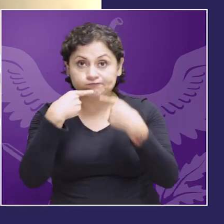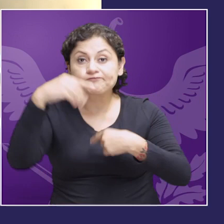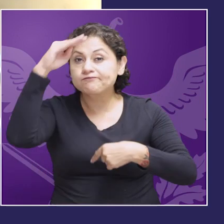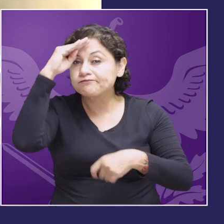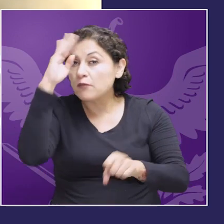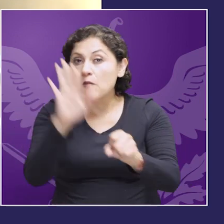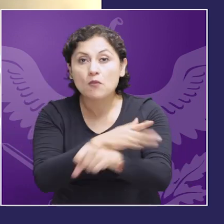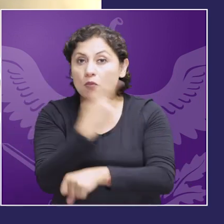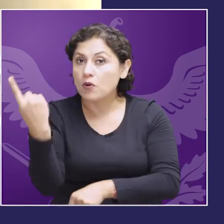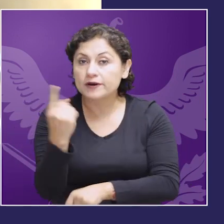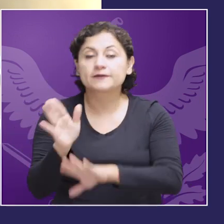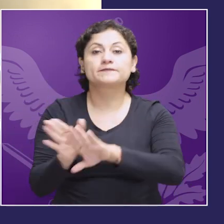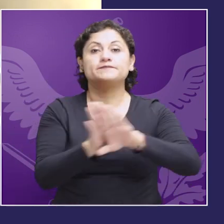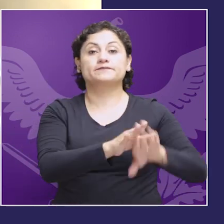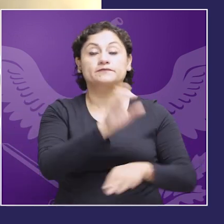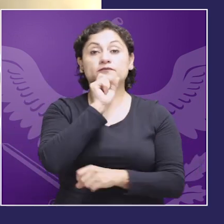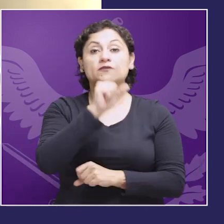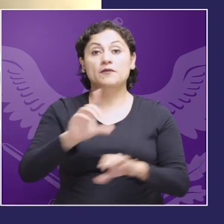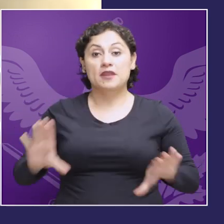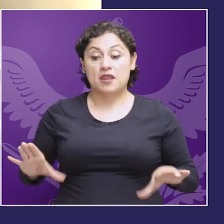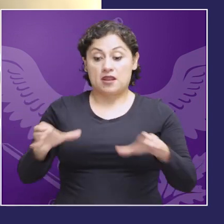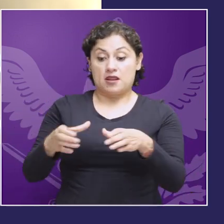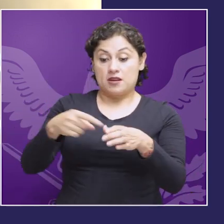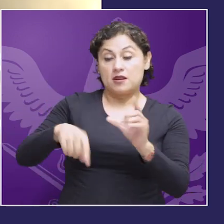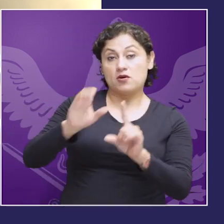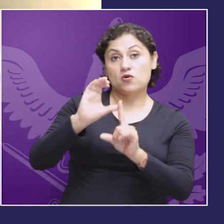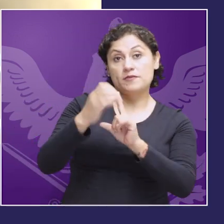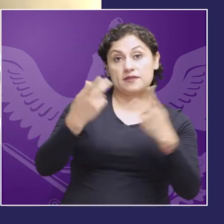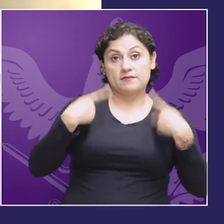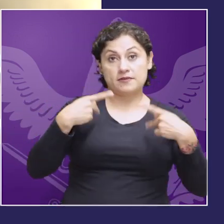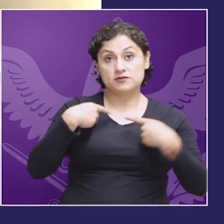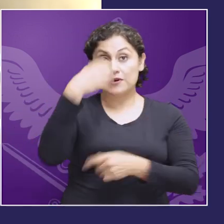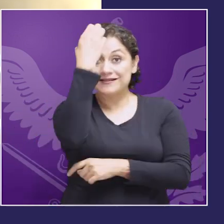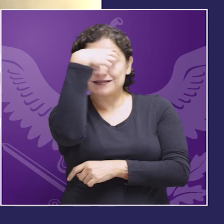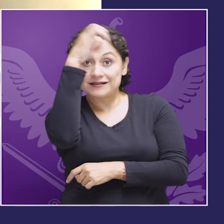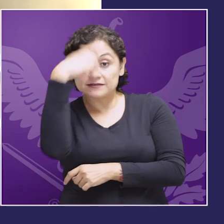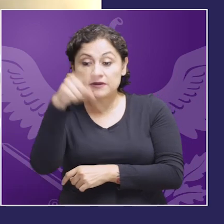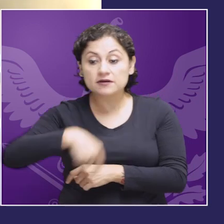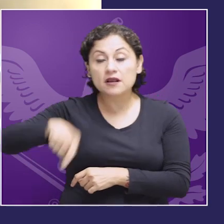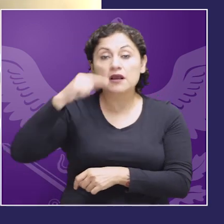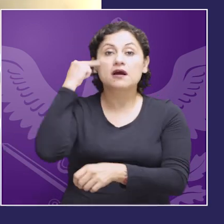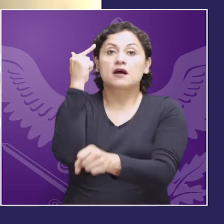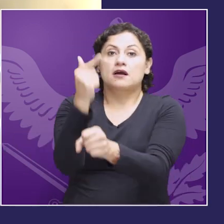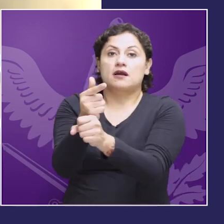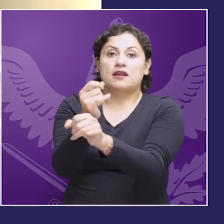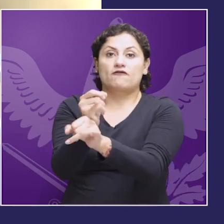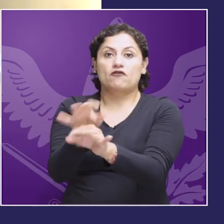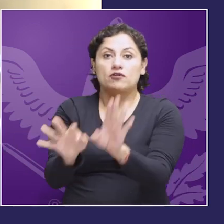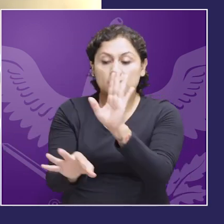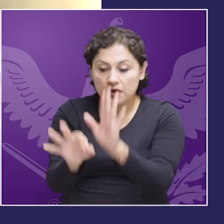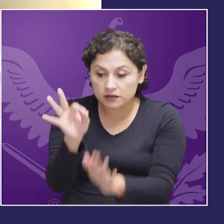en la reflexión. También el Comité de Expertas ha encontrado una serie